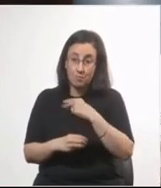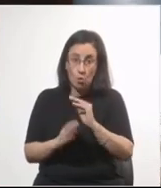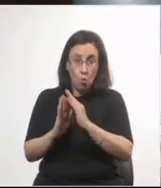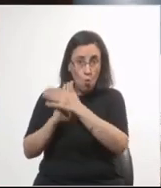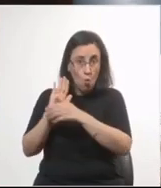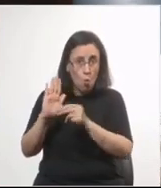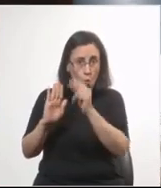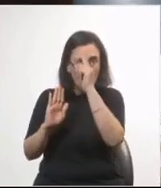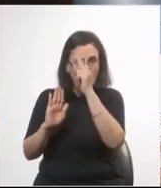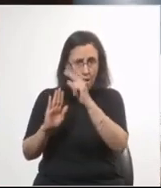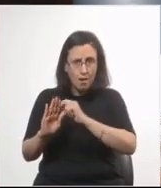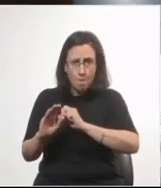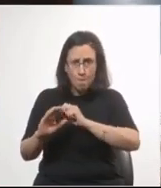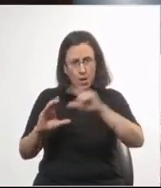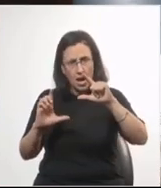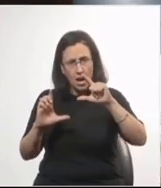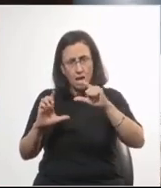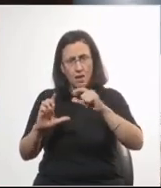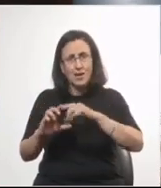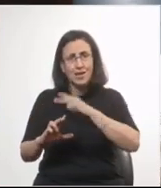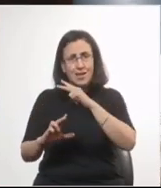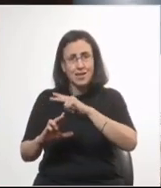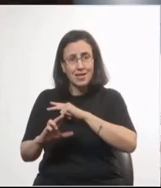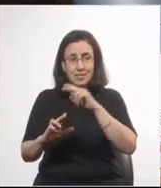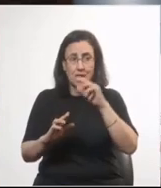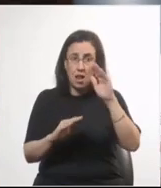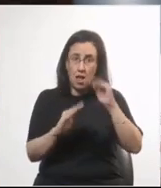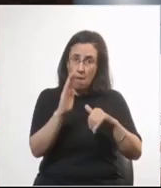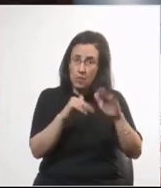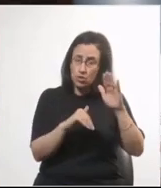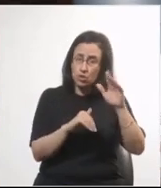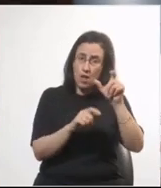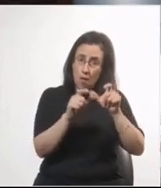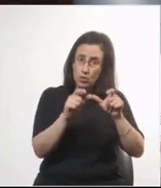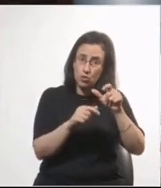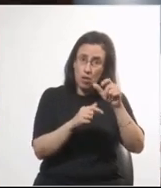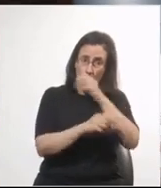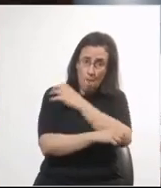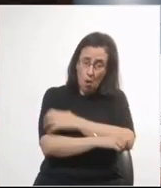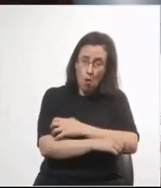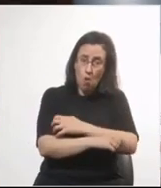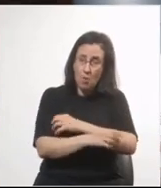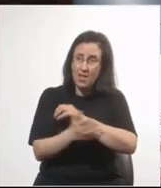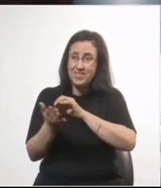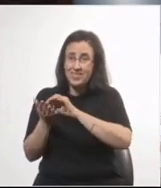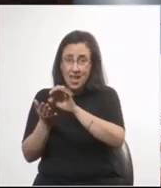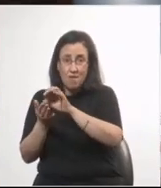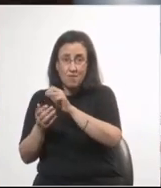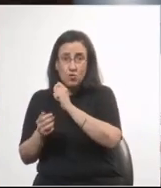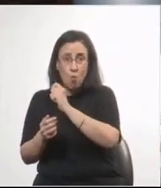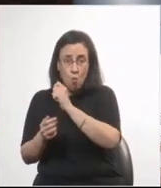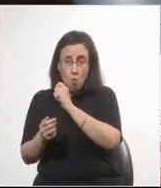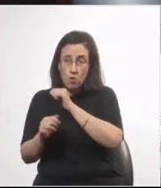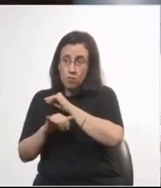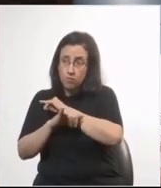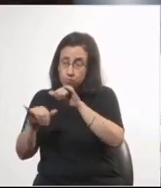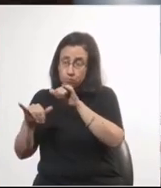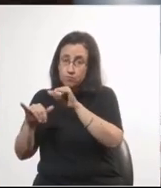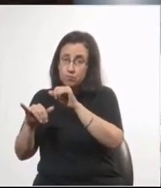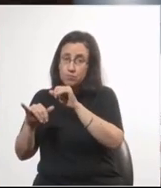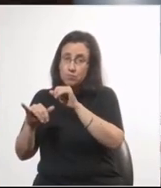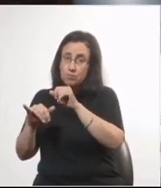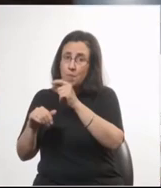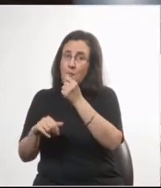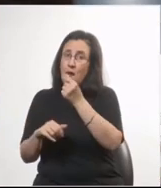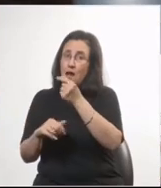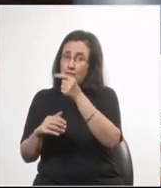más riqueza, las grandes mayorías son más pobres, las entidades públicas que brindan servicios fundamentales para la población tienen menos